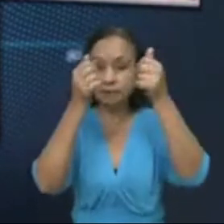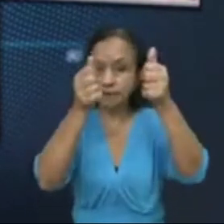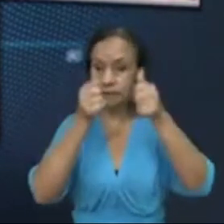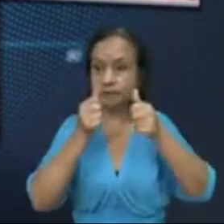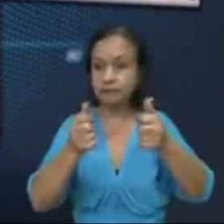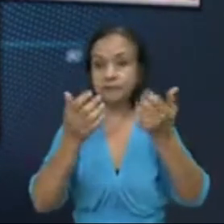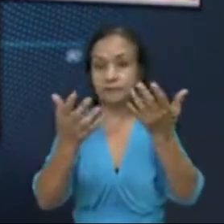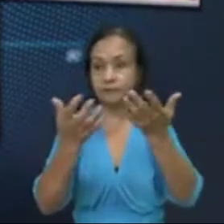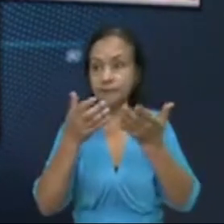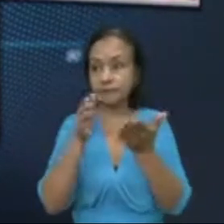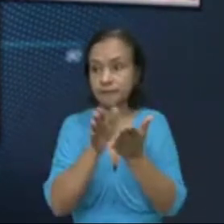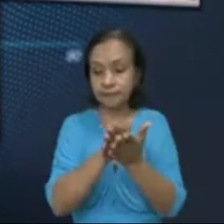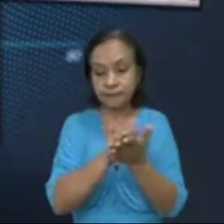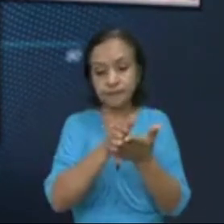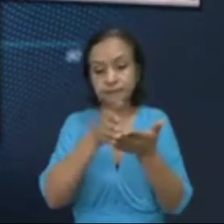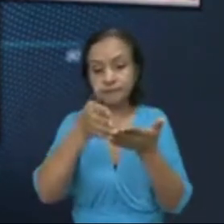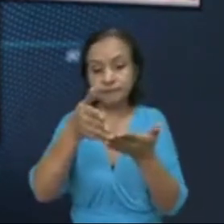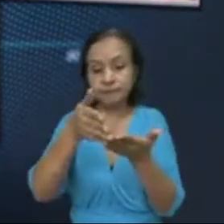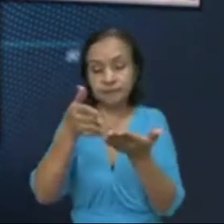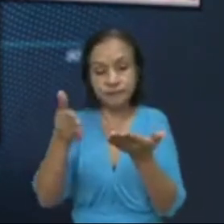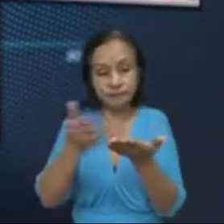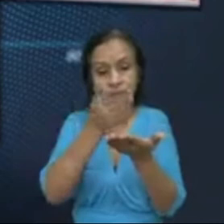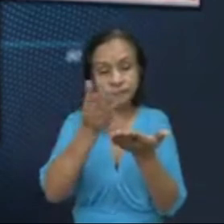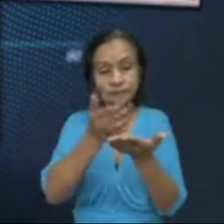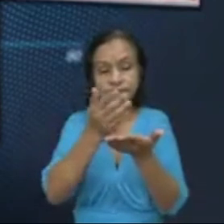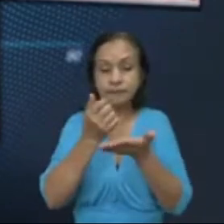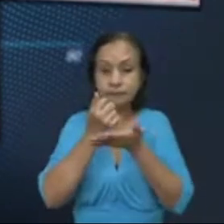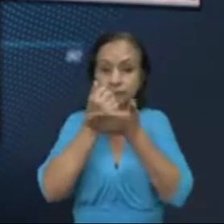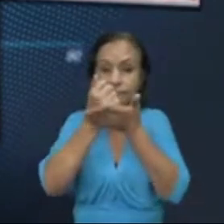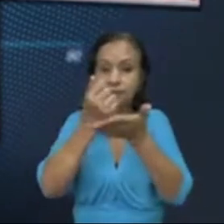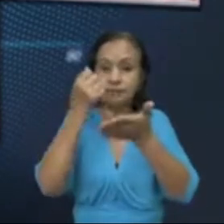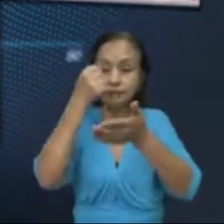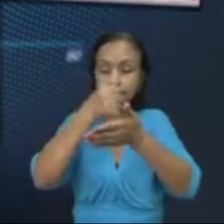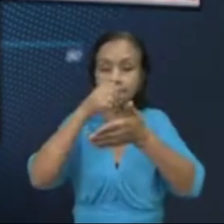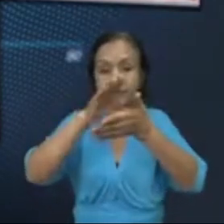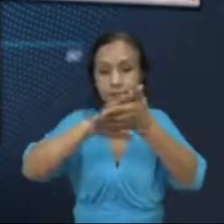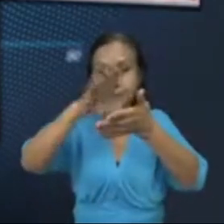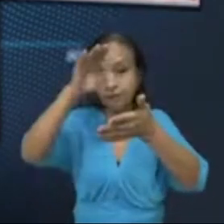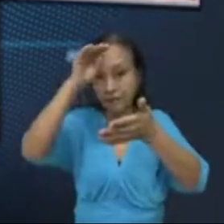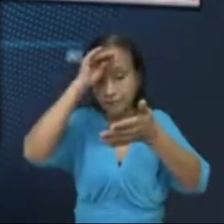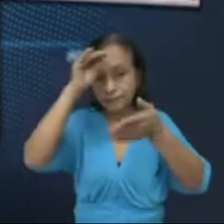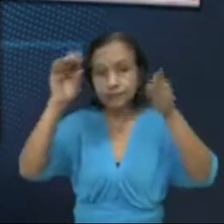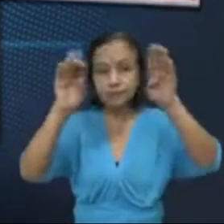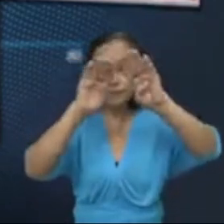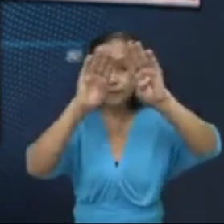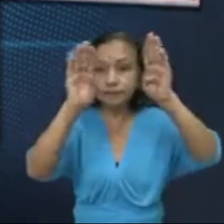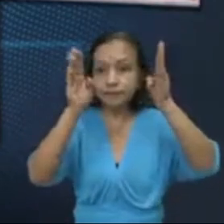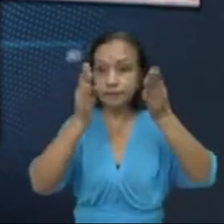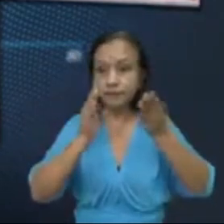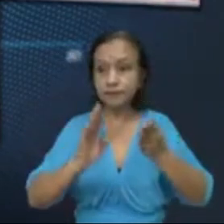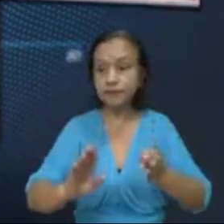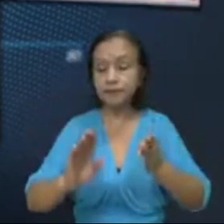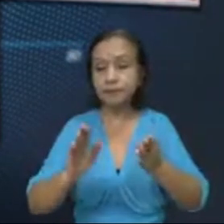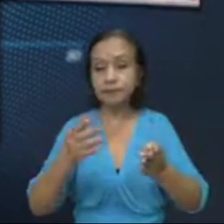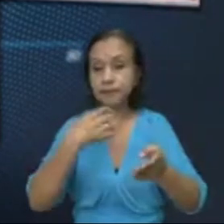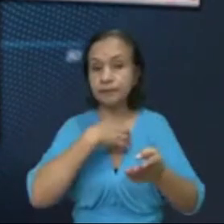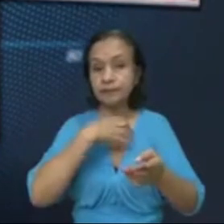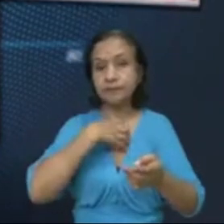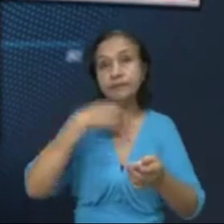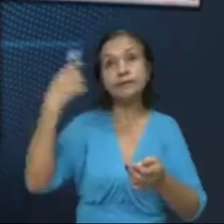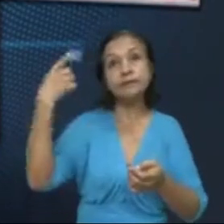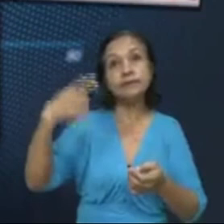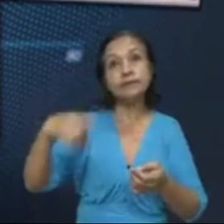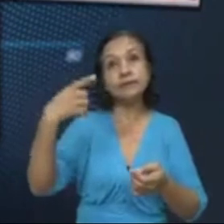cartilla, de seguir profundizando y fortaleciendo el empoderamiento de nuestras mujeres en cuanto a la apropiación de sus derechos,